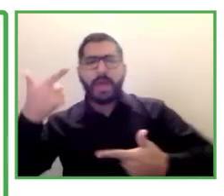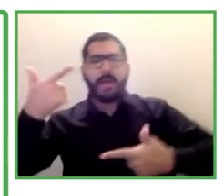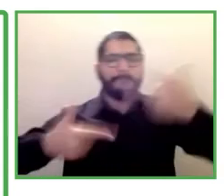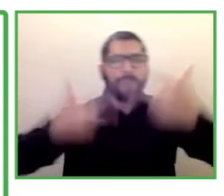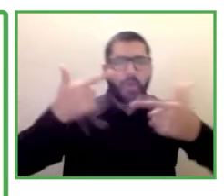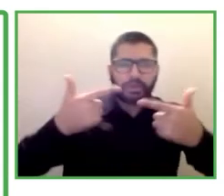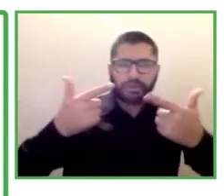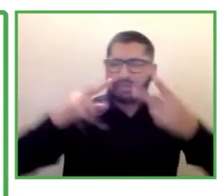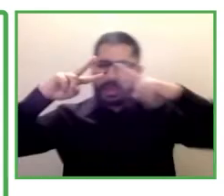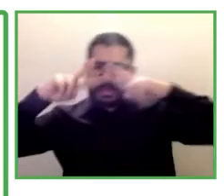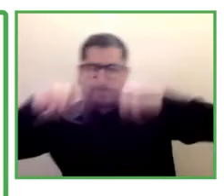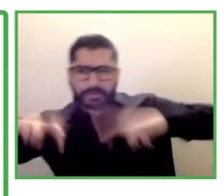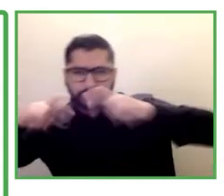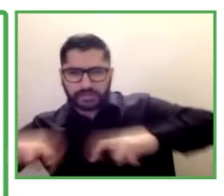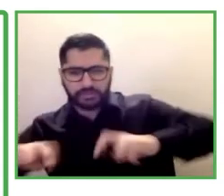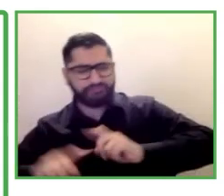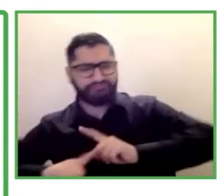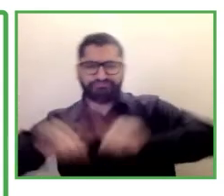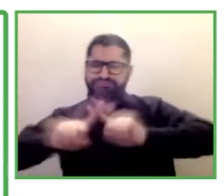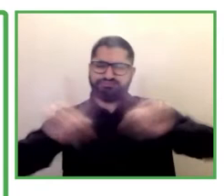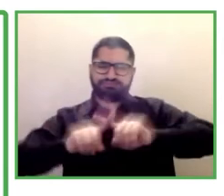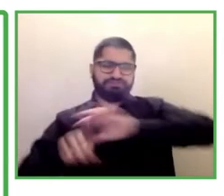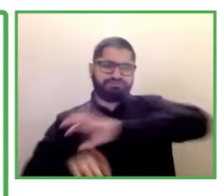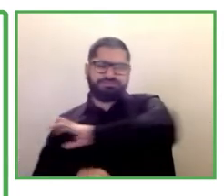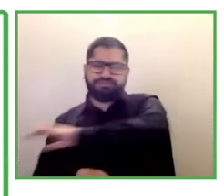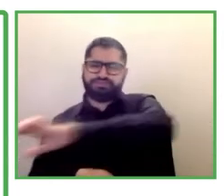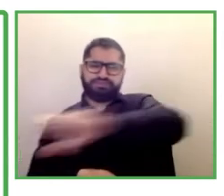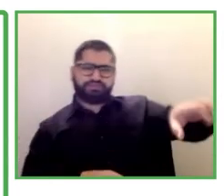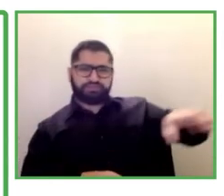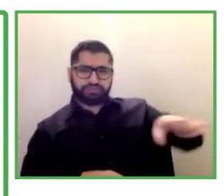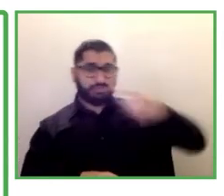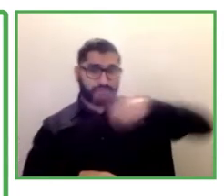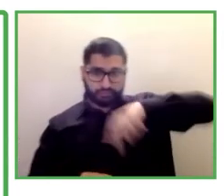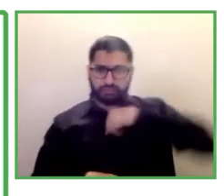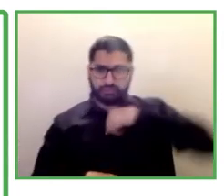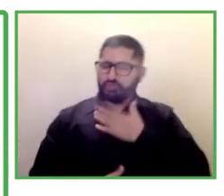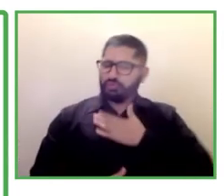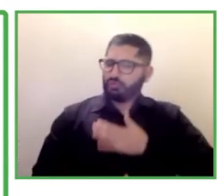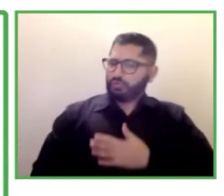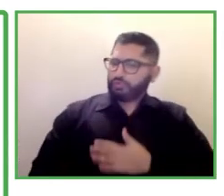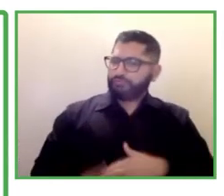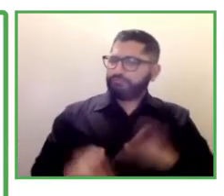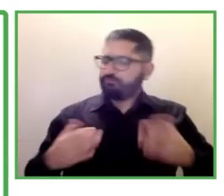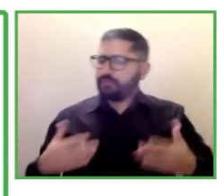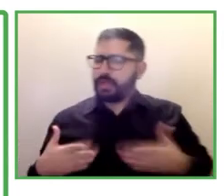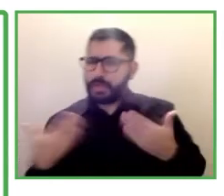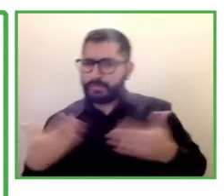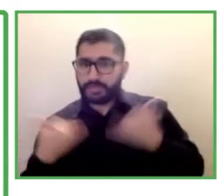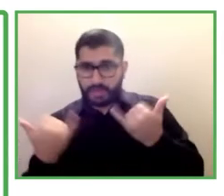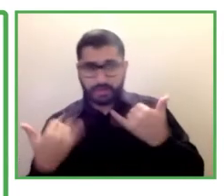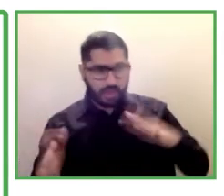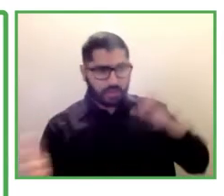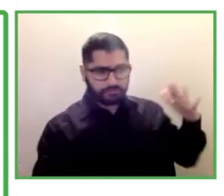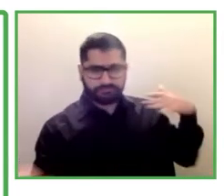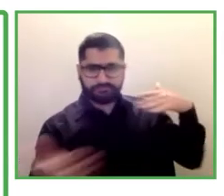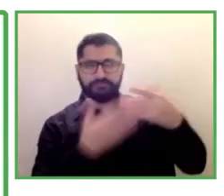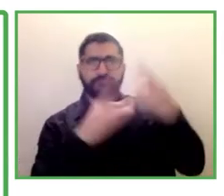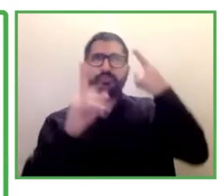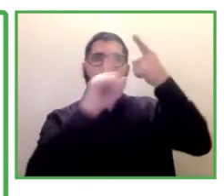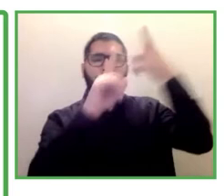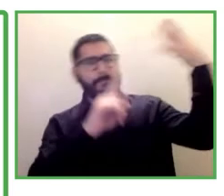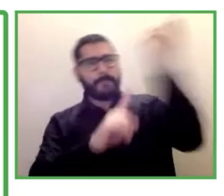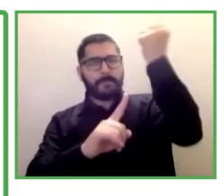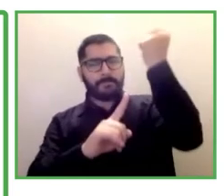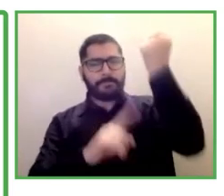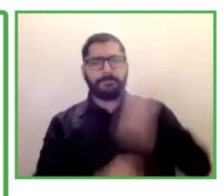muy emocionados de haber alcanzado un alto número